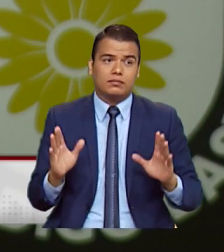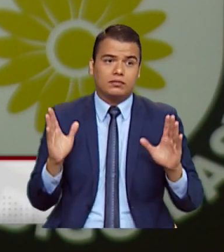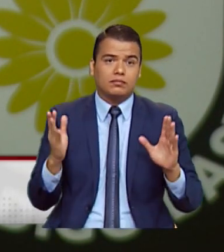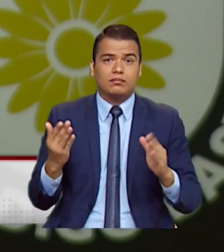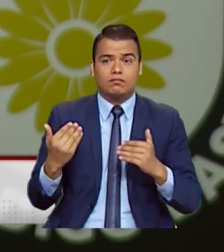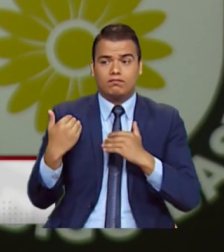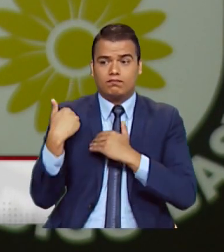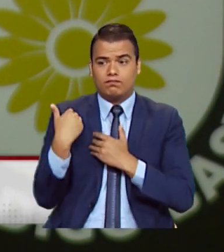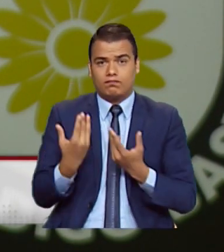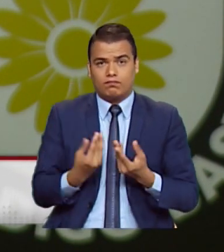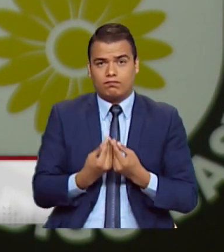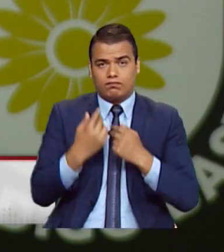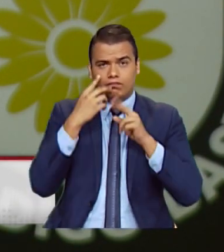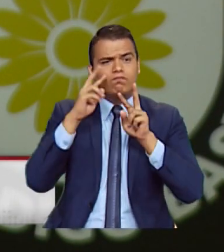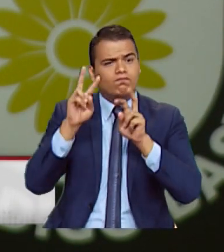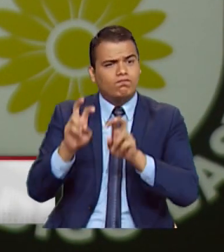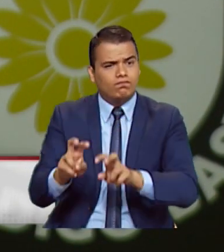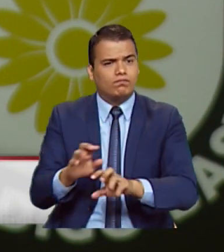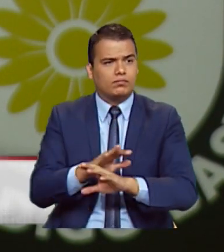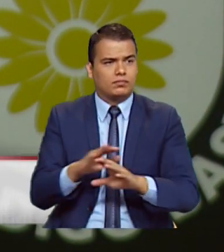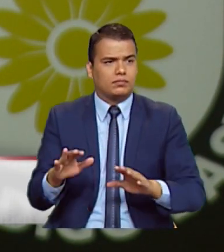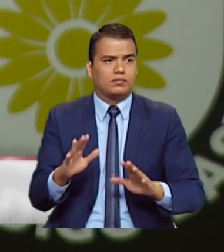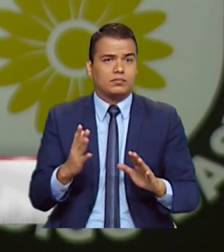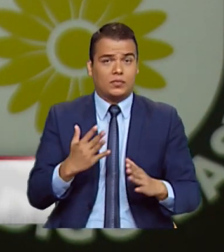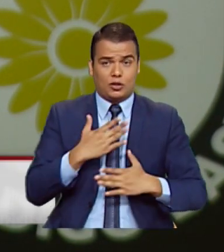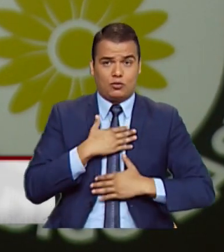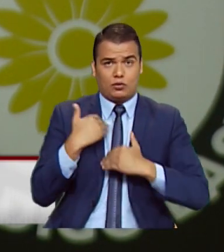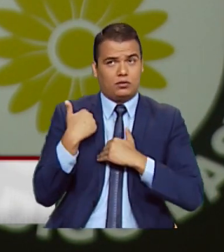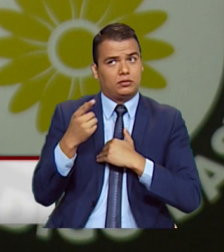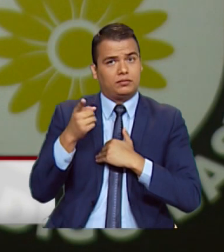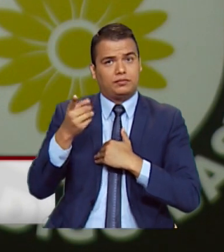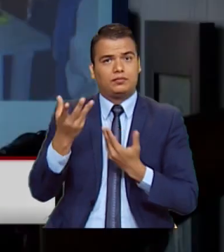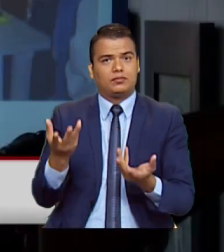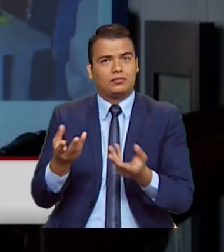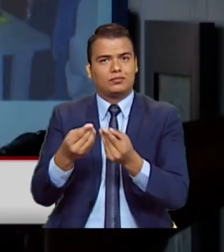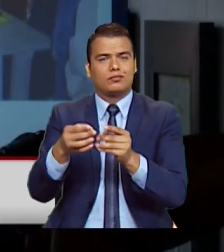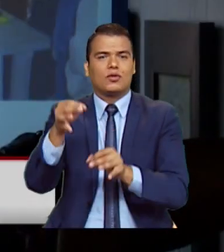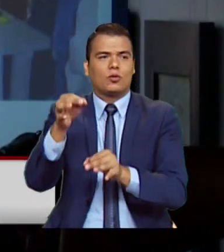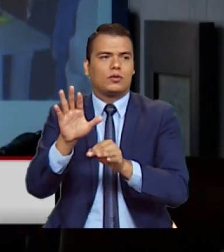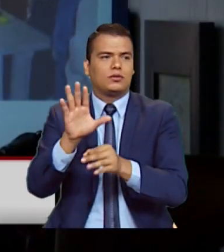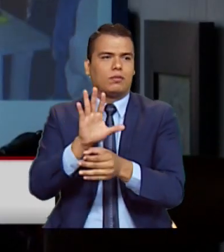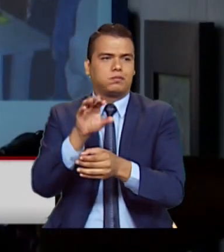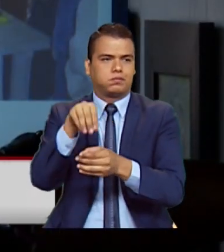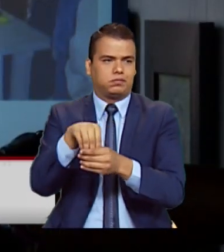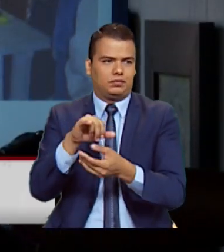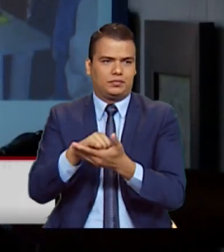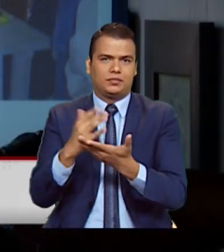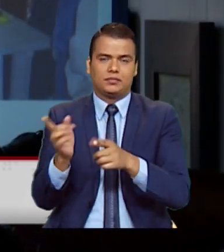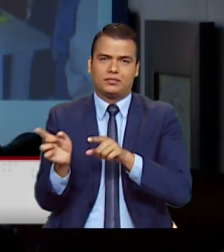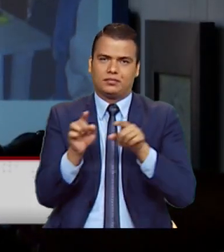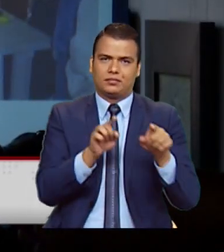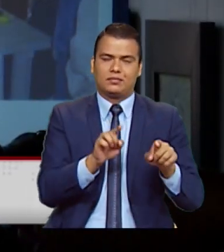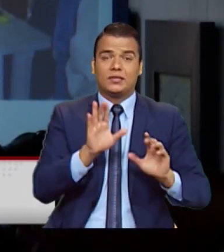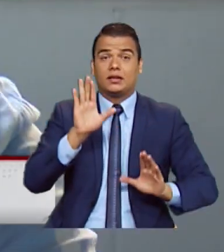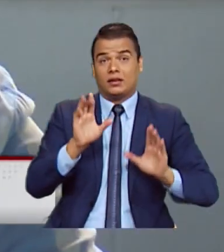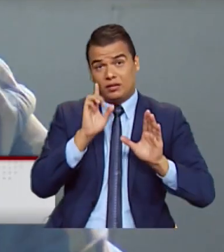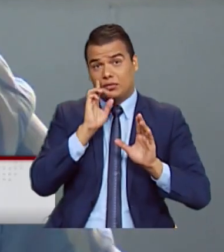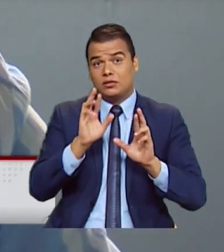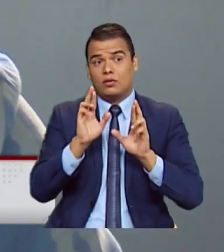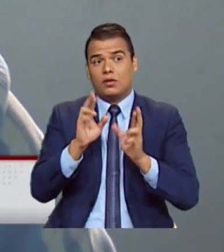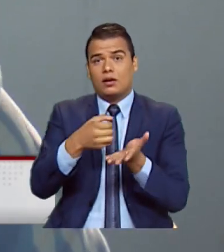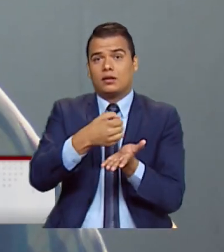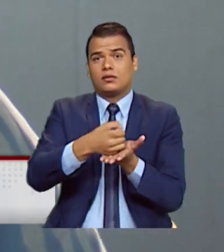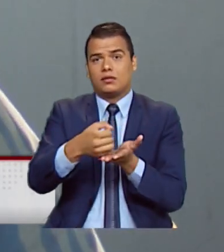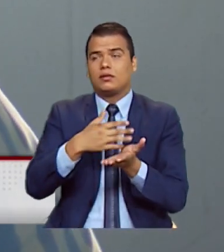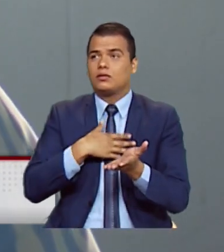nuestra competencia remitiéndole evidentemente a la tribunal de garantías electorales por el momento del candidato torres espinas espera que la registraduría